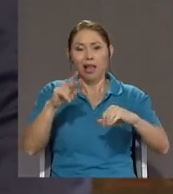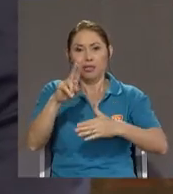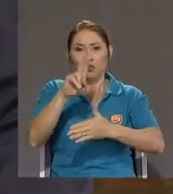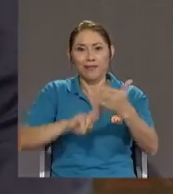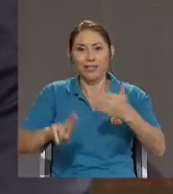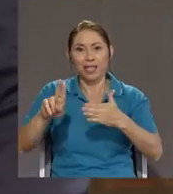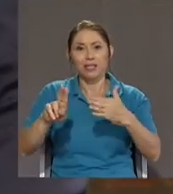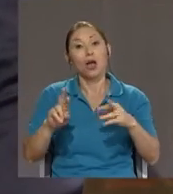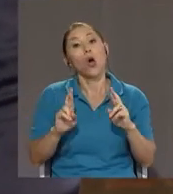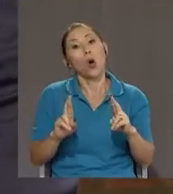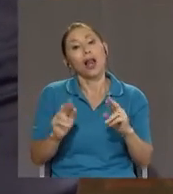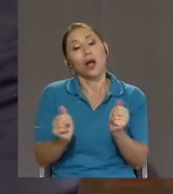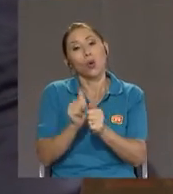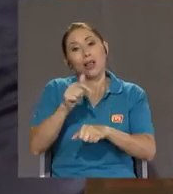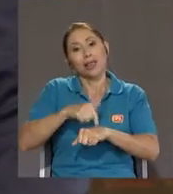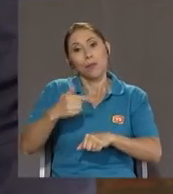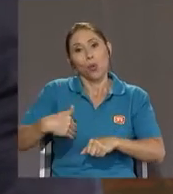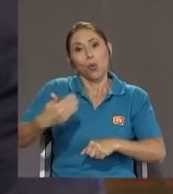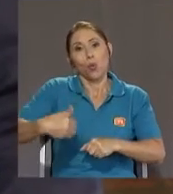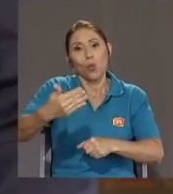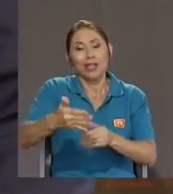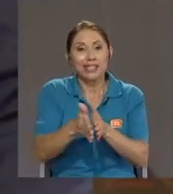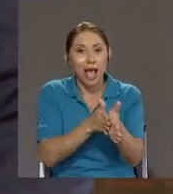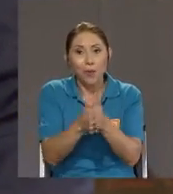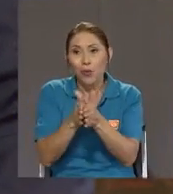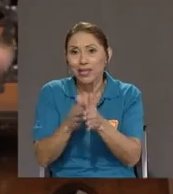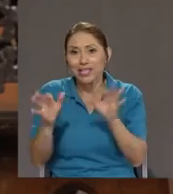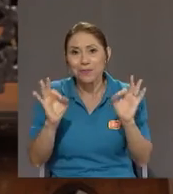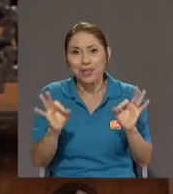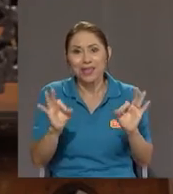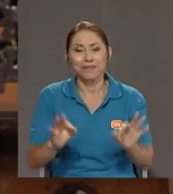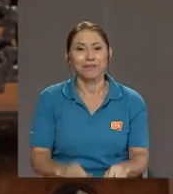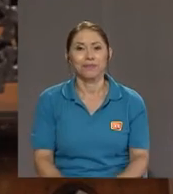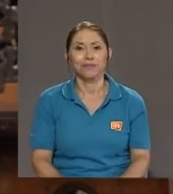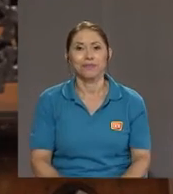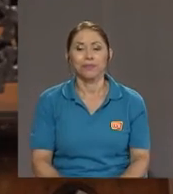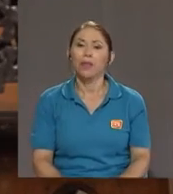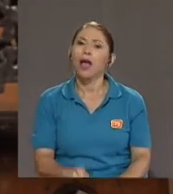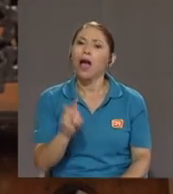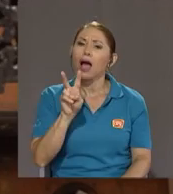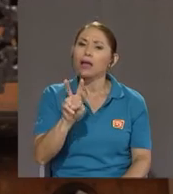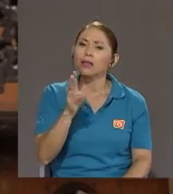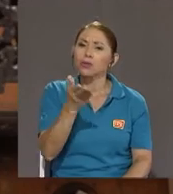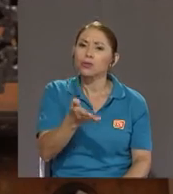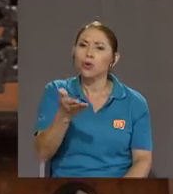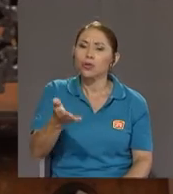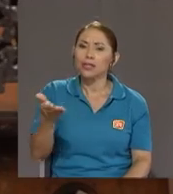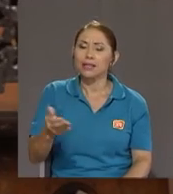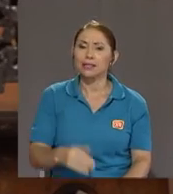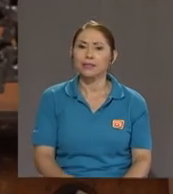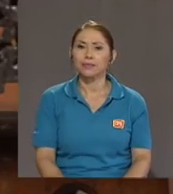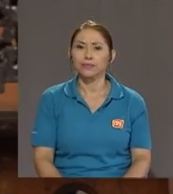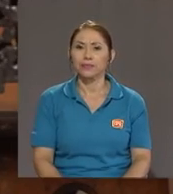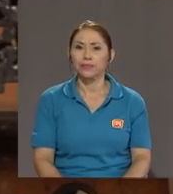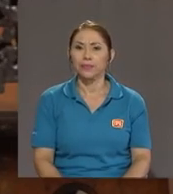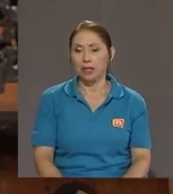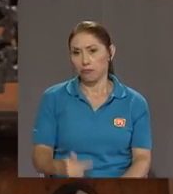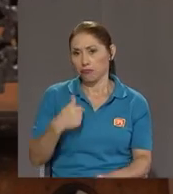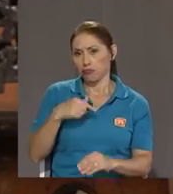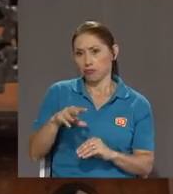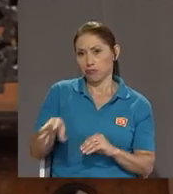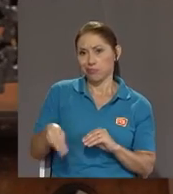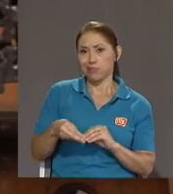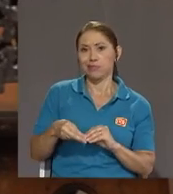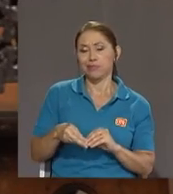Bueno, ojalá que con el tiempo se aprovechen bien, ¿verdad? Hay dos cosas, déjeme otra vez, en esto no es nota de pie de página,